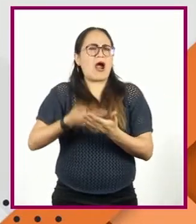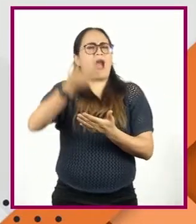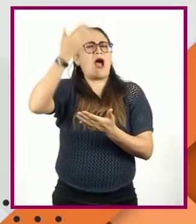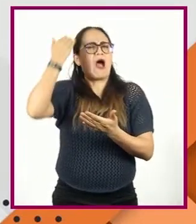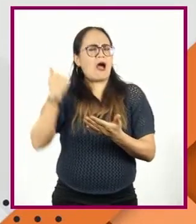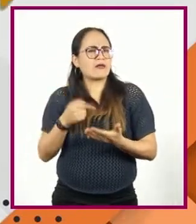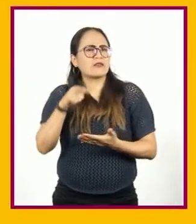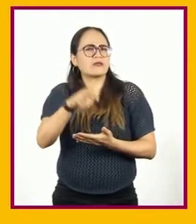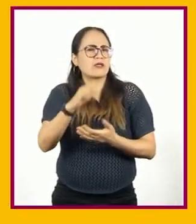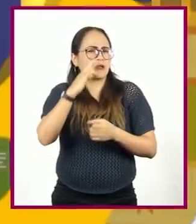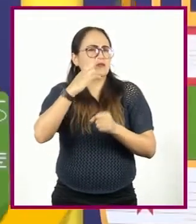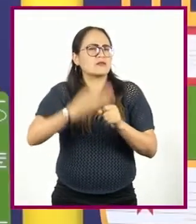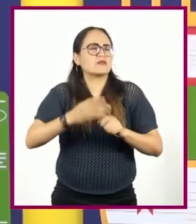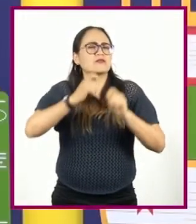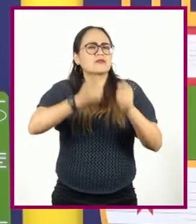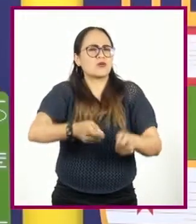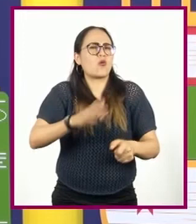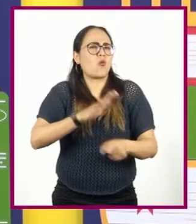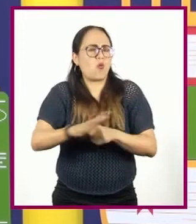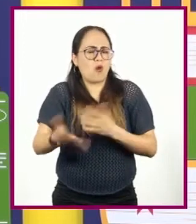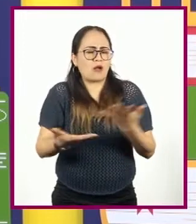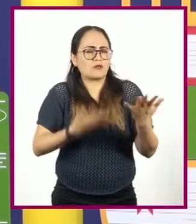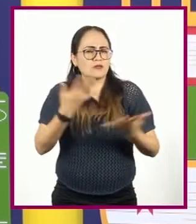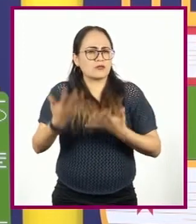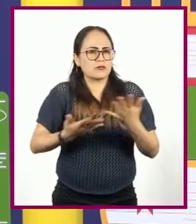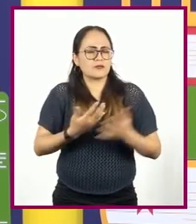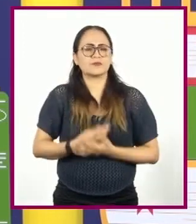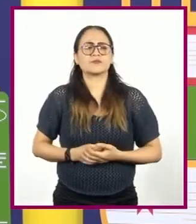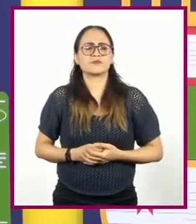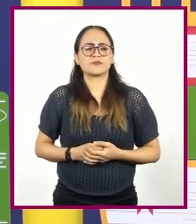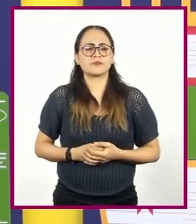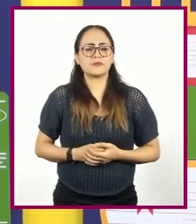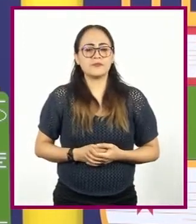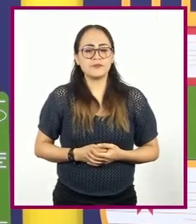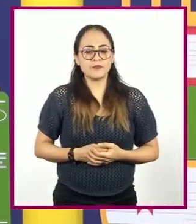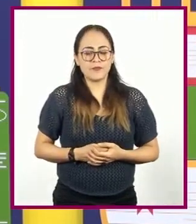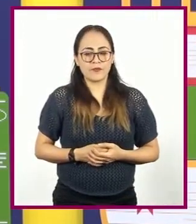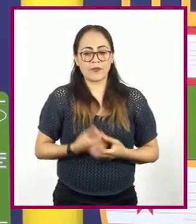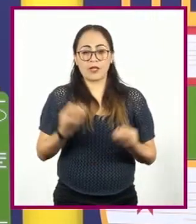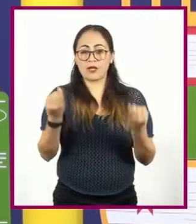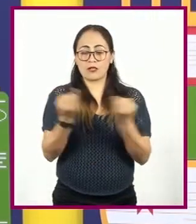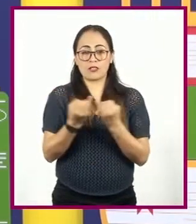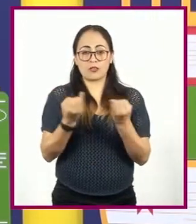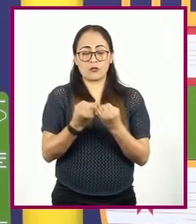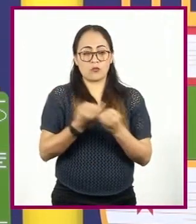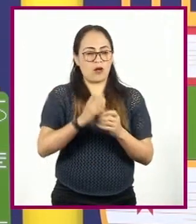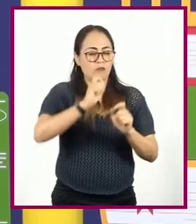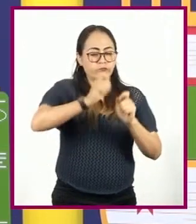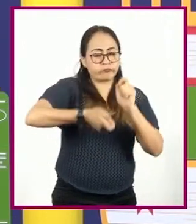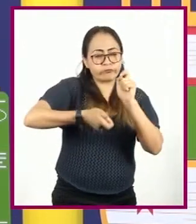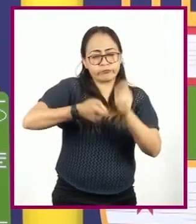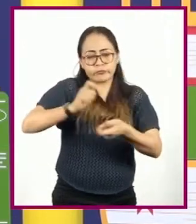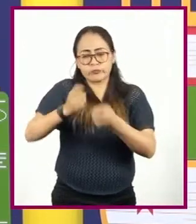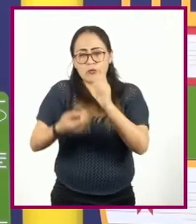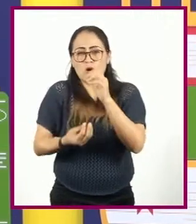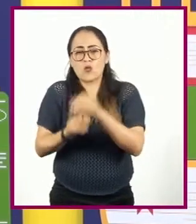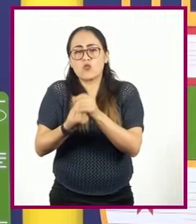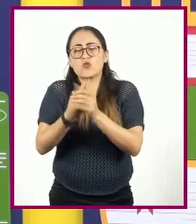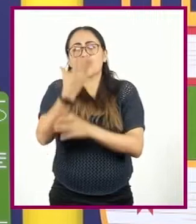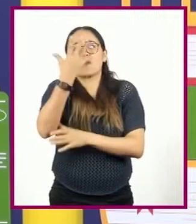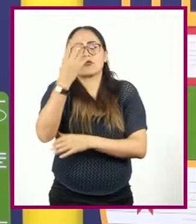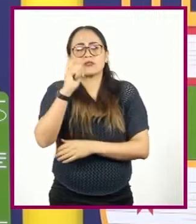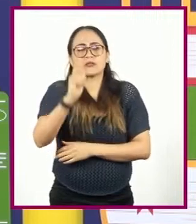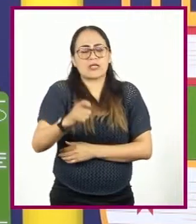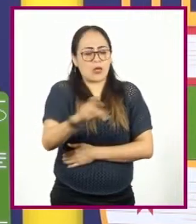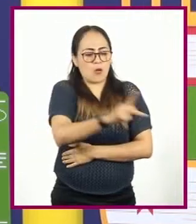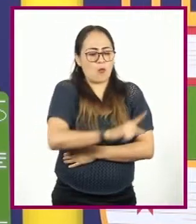las tribus antiguas. Otro hallazgo que ha permitido trazar nuevas interpretaciones es acerca de las primeras